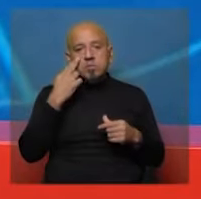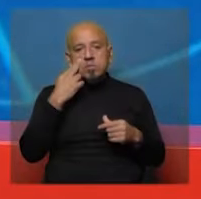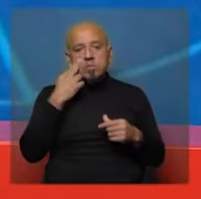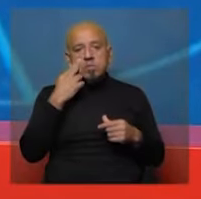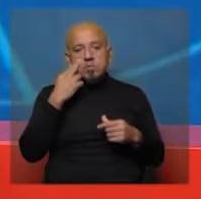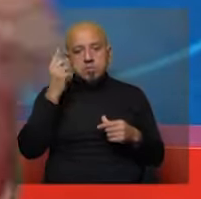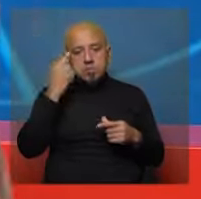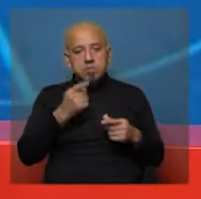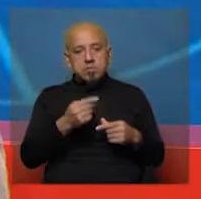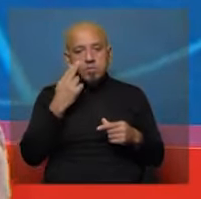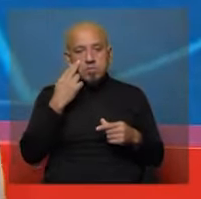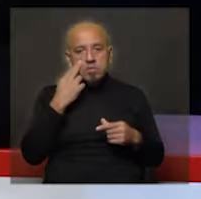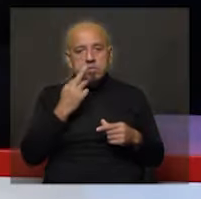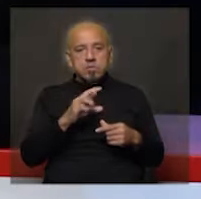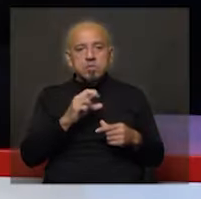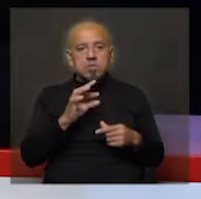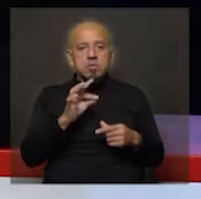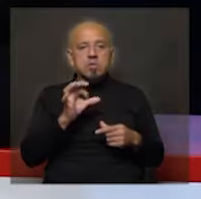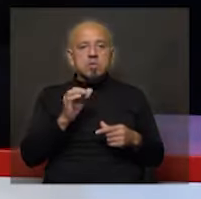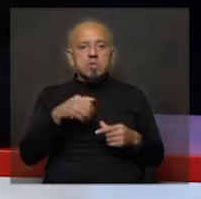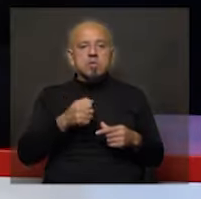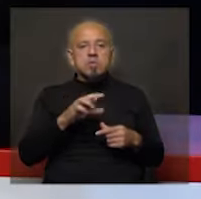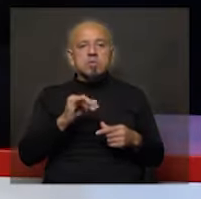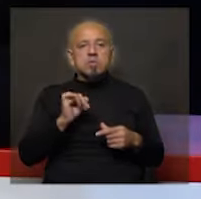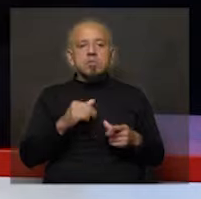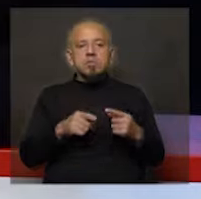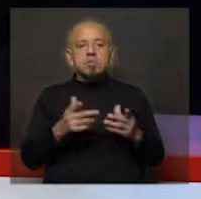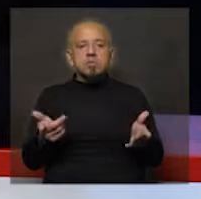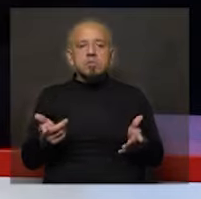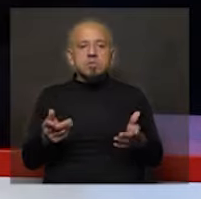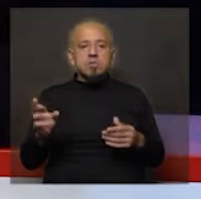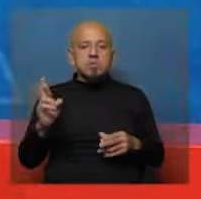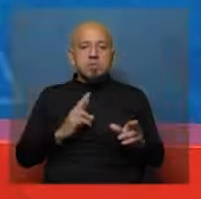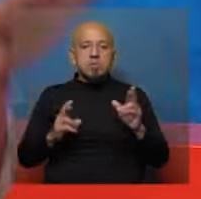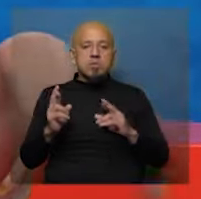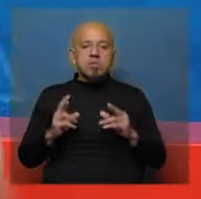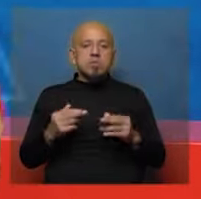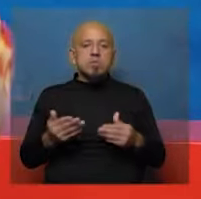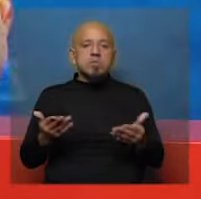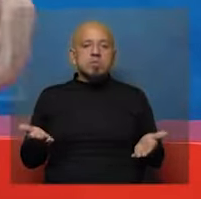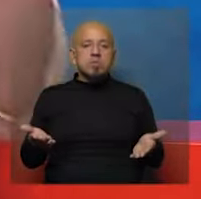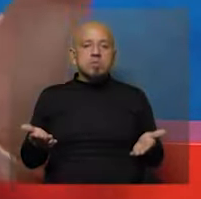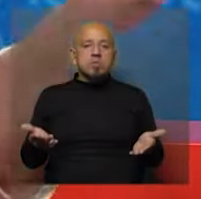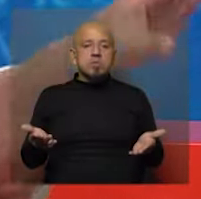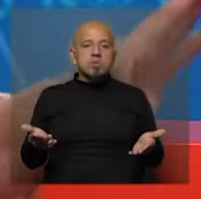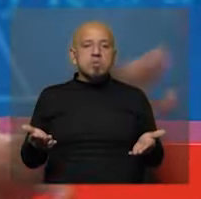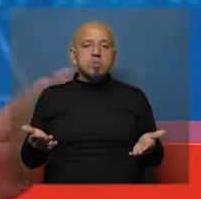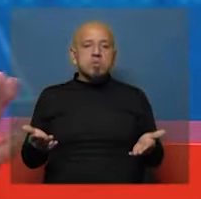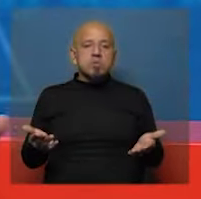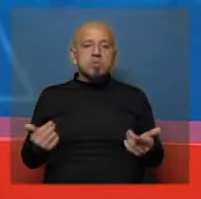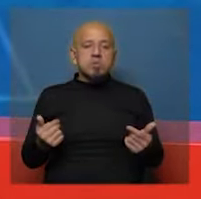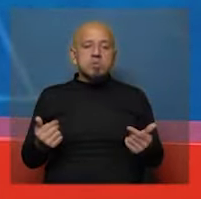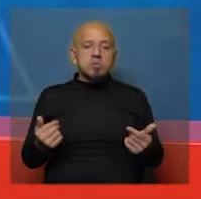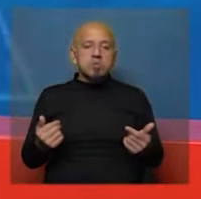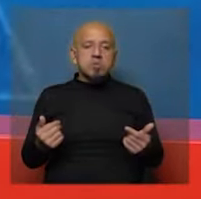Ay este problema legal Ros Tengo este caso ta ta ta ta romar me cont todo eso lo hacemos afuera de todos los trabajos